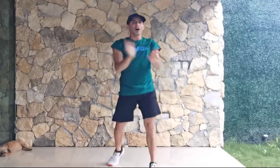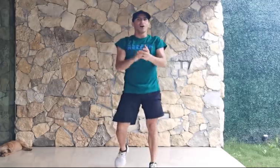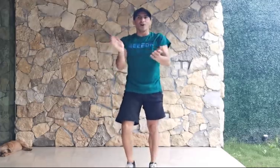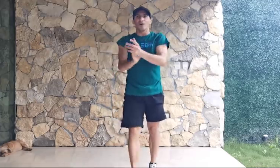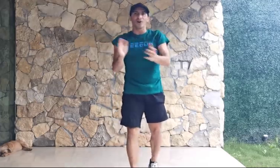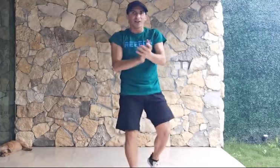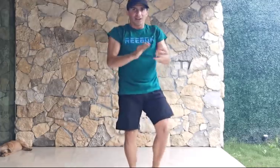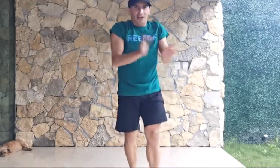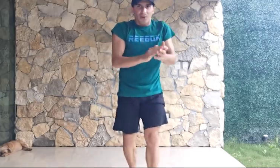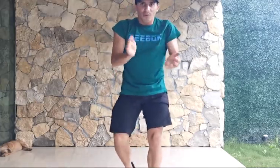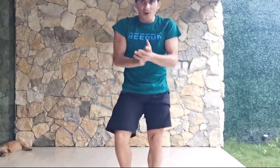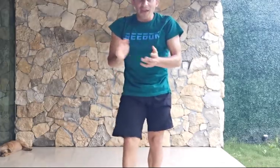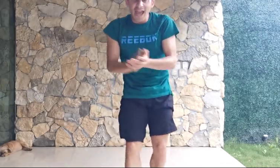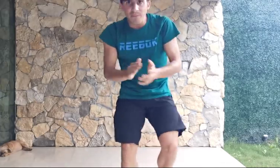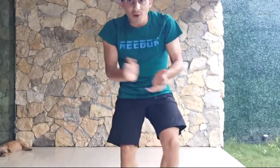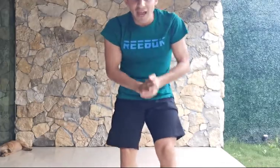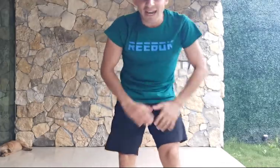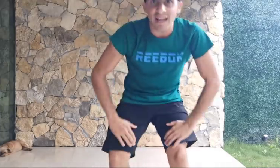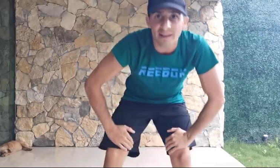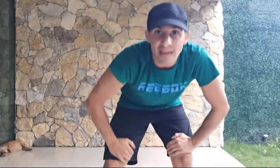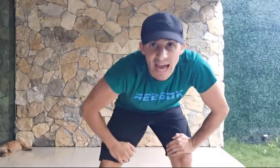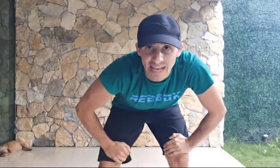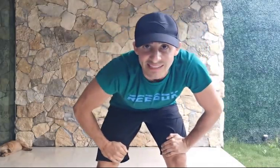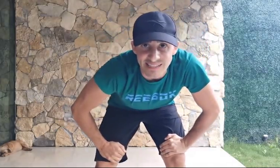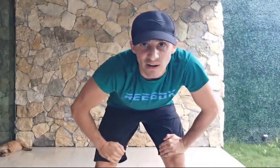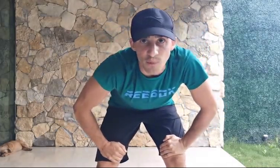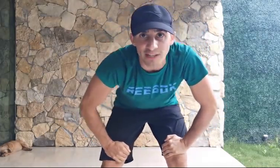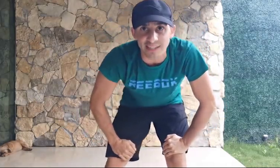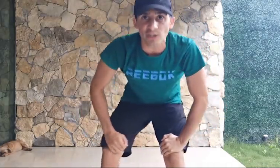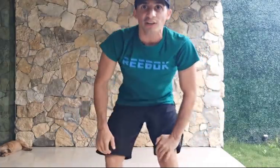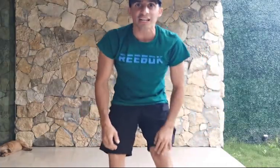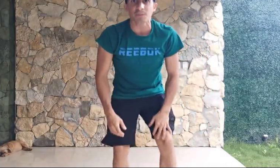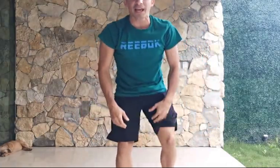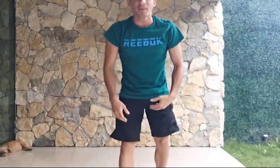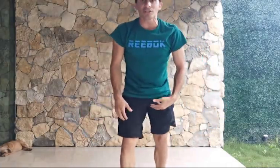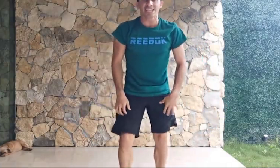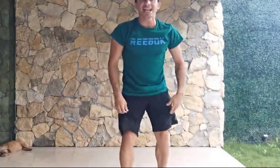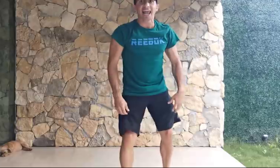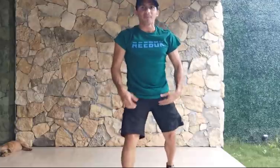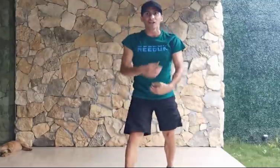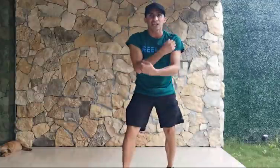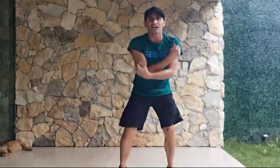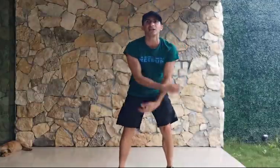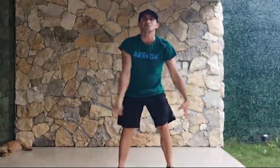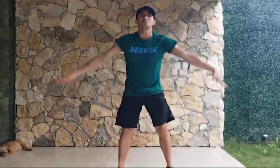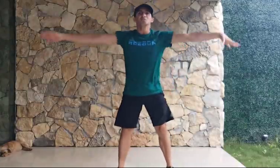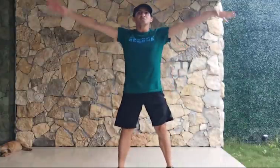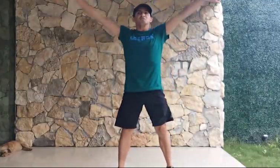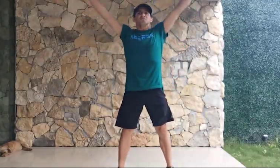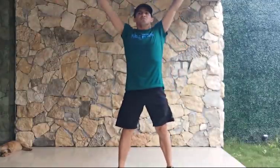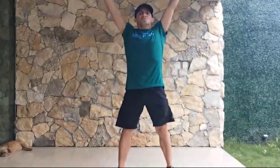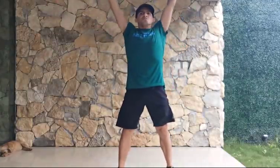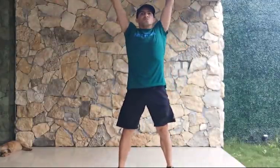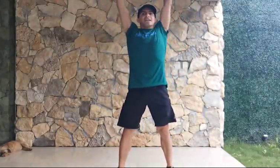¡Eso! Muy bien, muy bien. Hay que estirar un poquitito. Respiremos. Inhalamos.